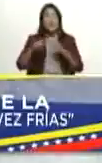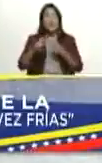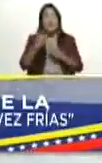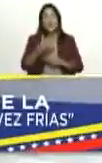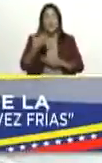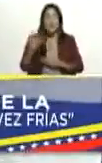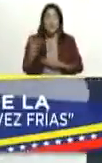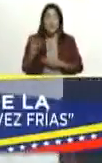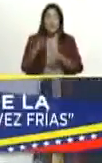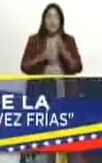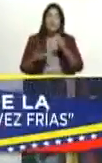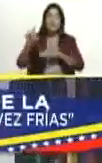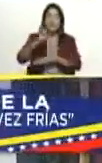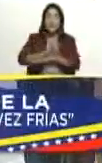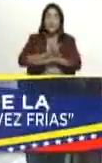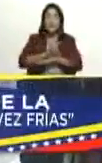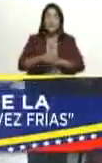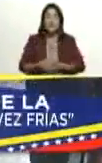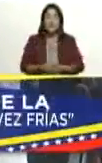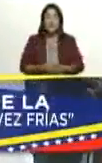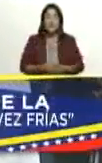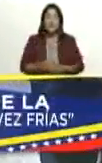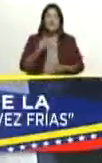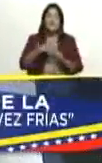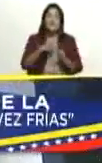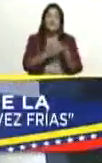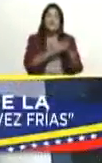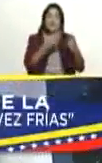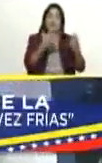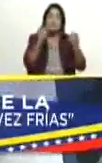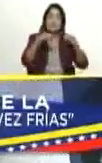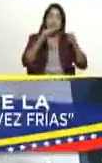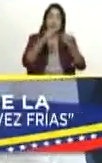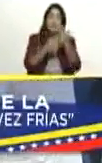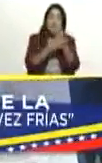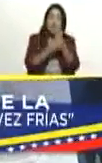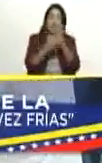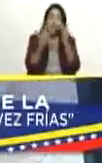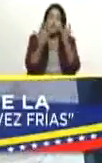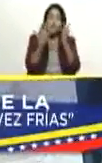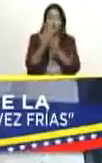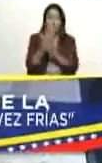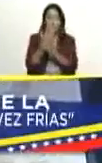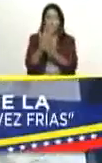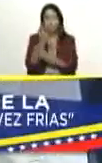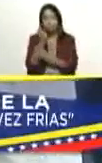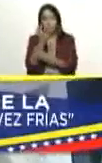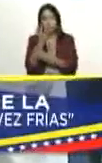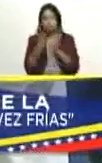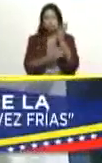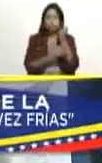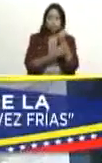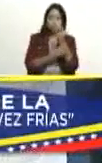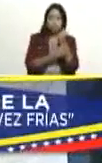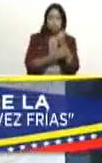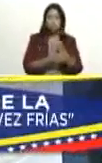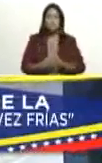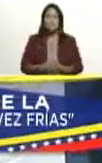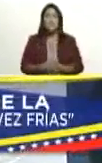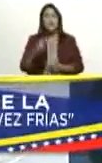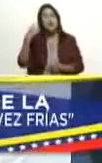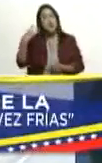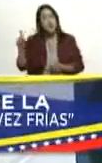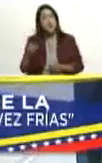y licenciadas. Además, 6 de terapia ocupacional. También se encuentran técnicos